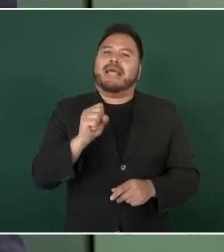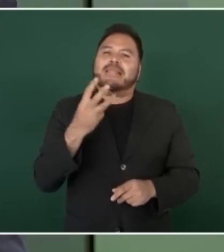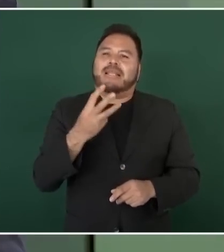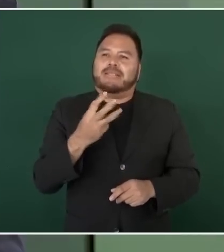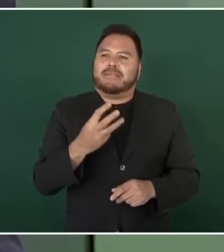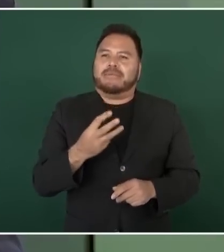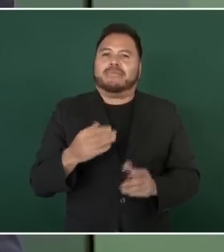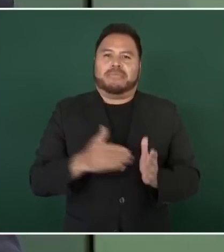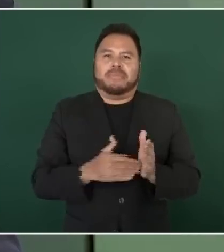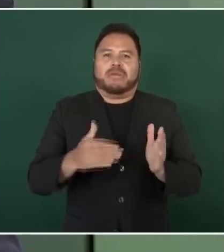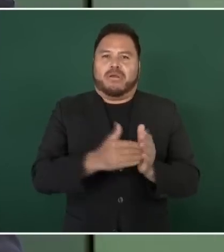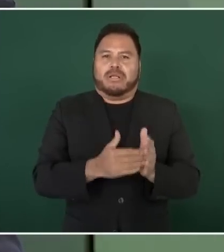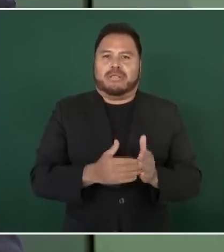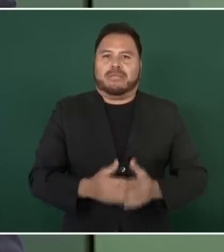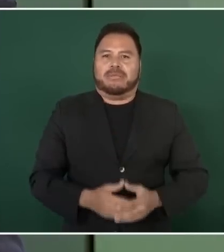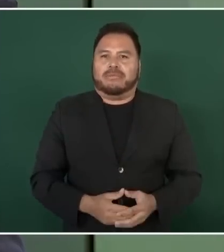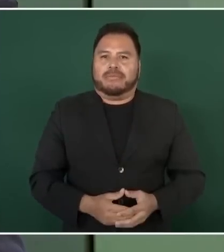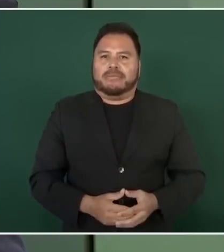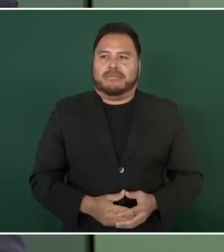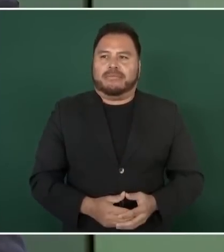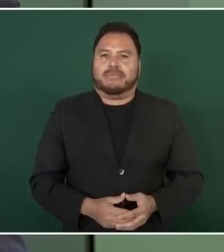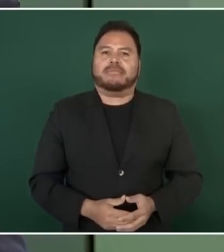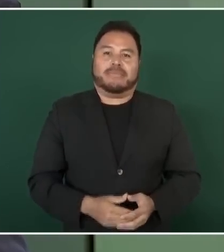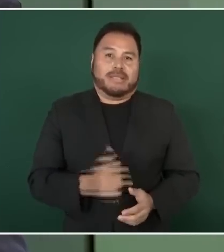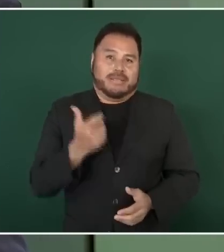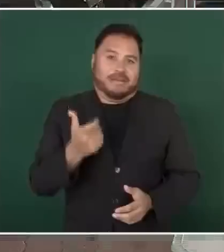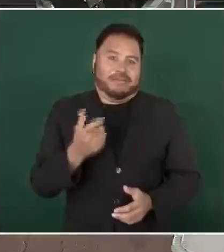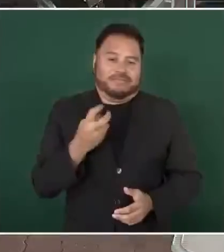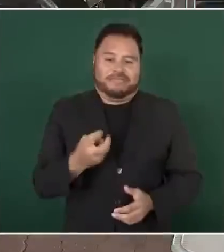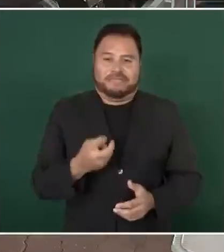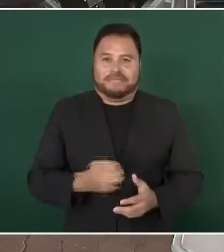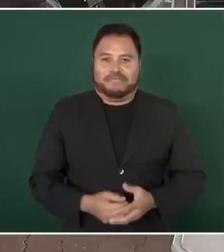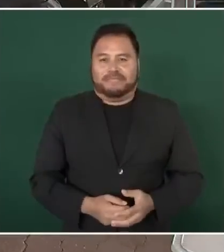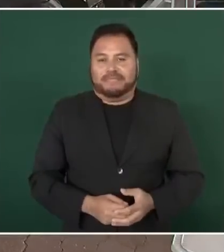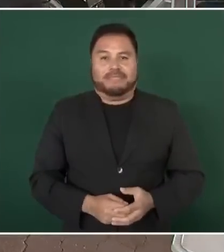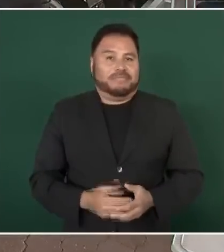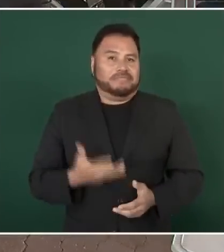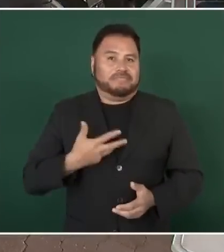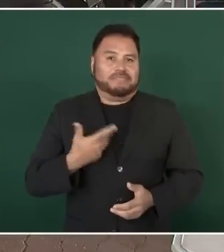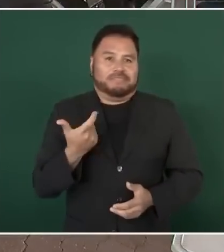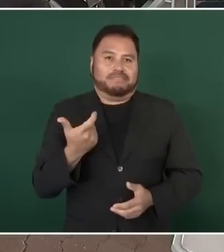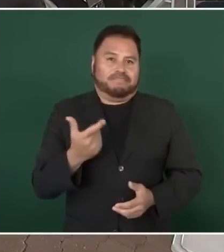63 millones de pesos en caja